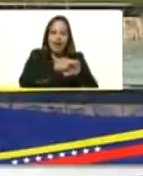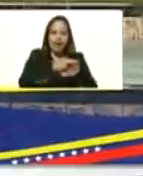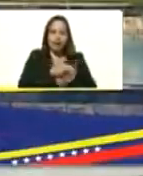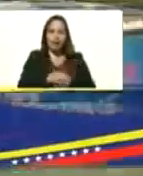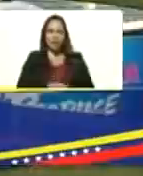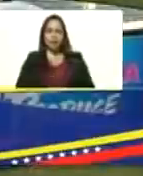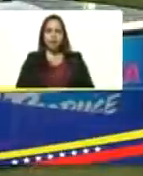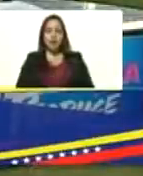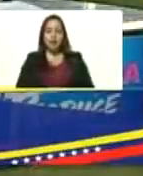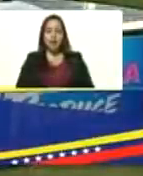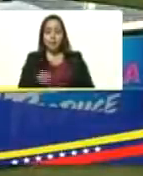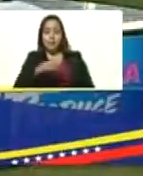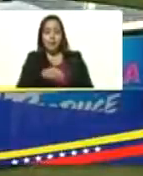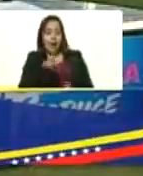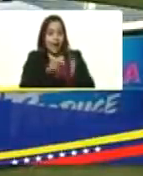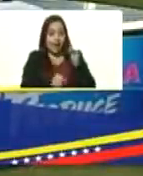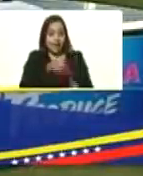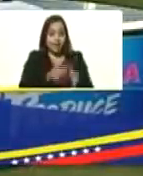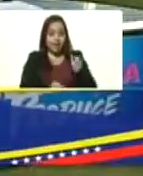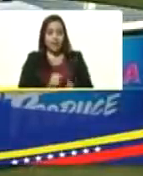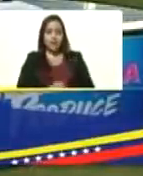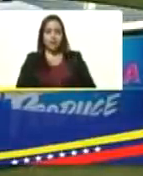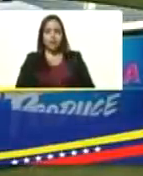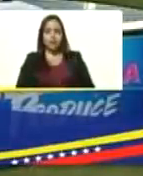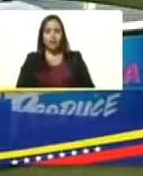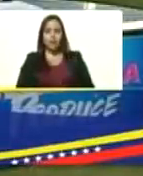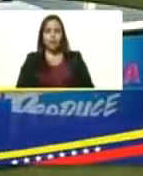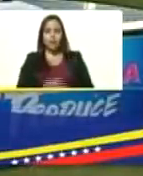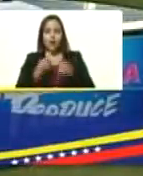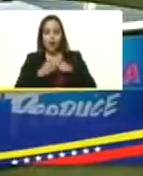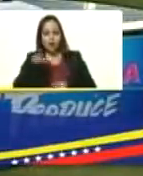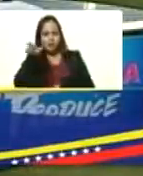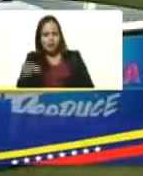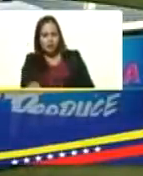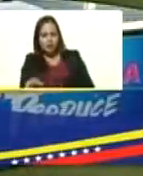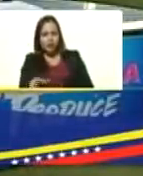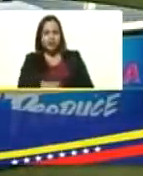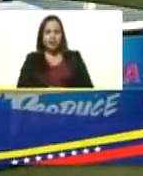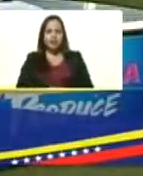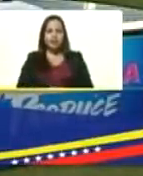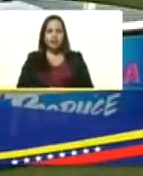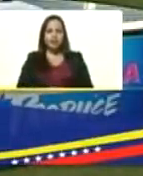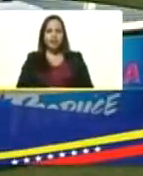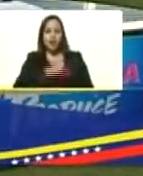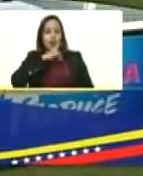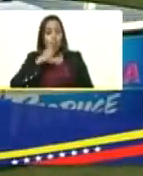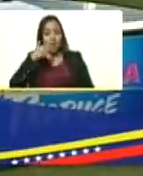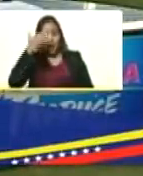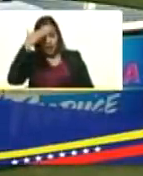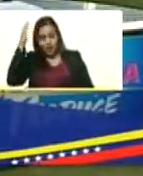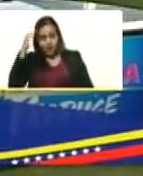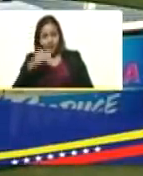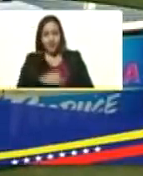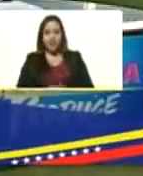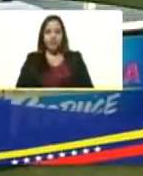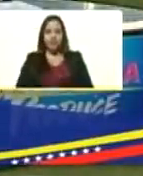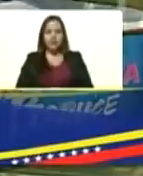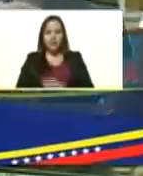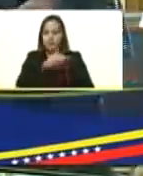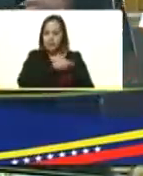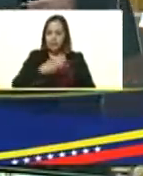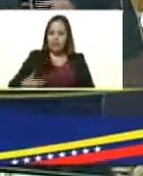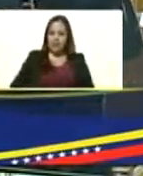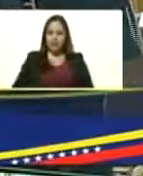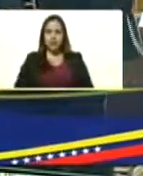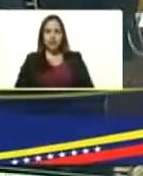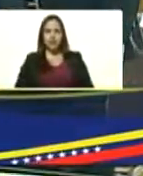y leche ahadi el halaby sadam alejo presidente de